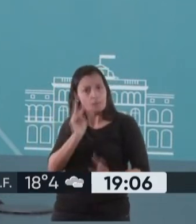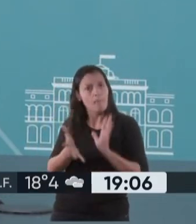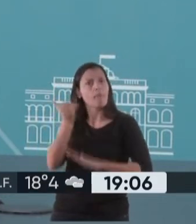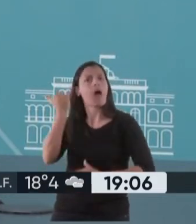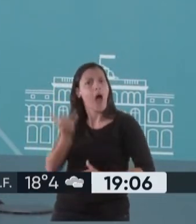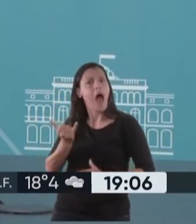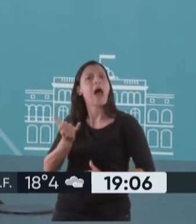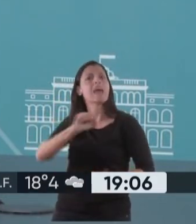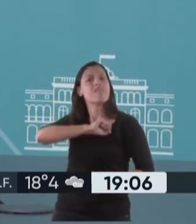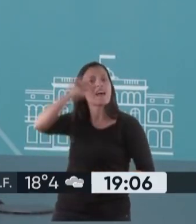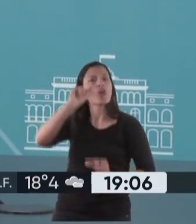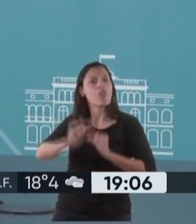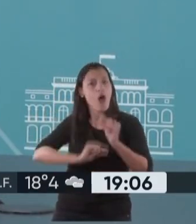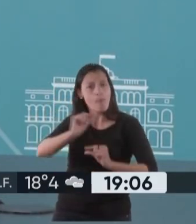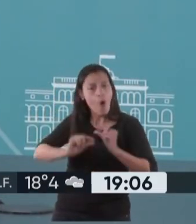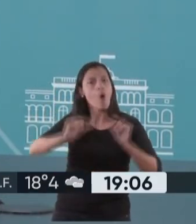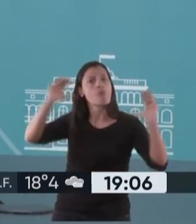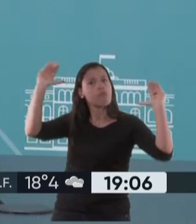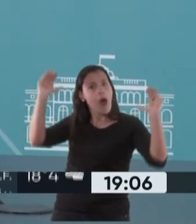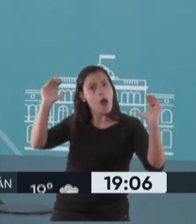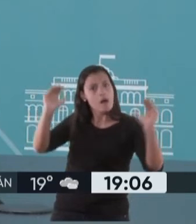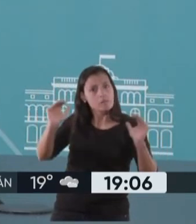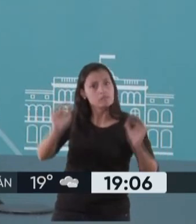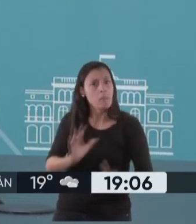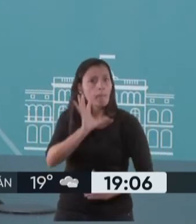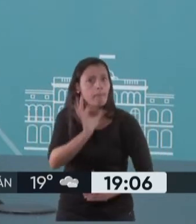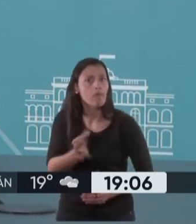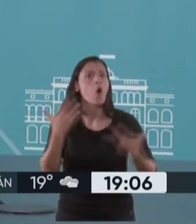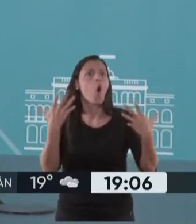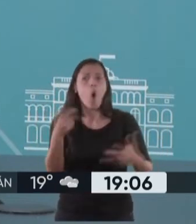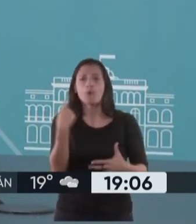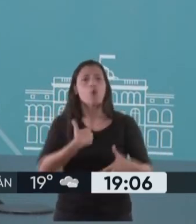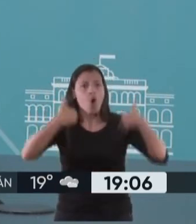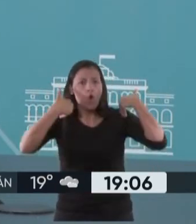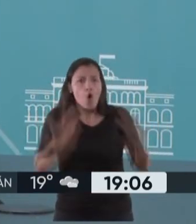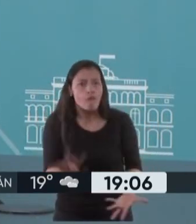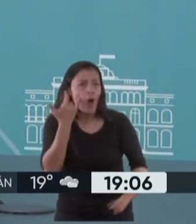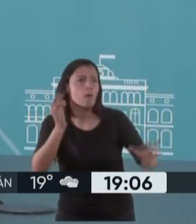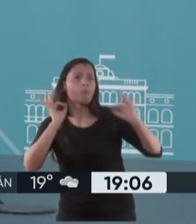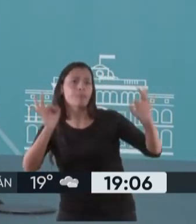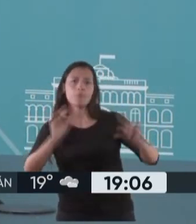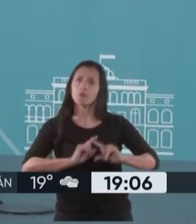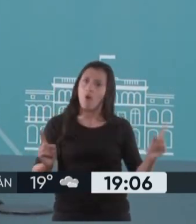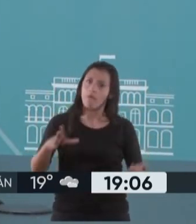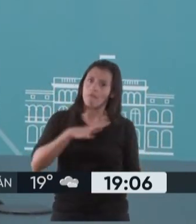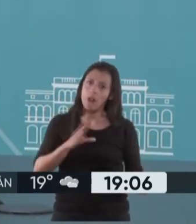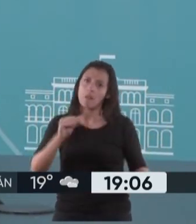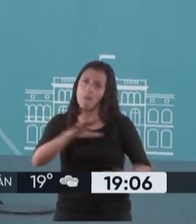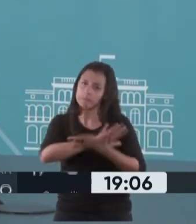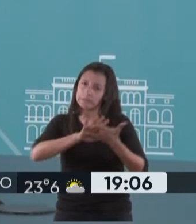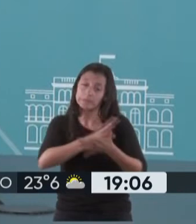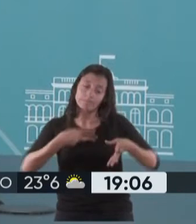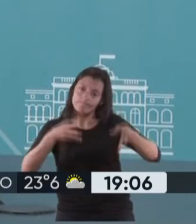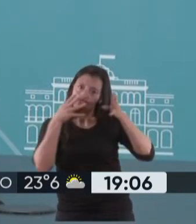paulatino de la de esta inflación Que obviamente no no estamos conforme ni mucho menos Ahí se está llevando adelante